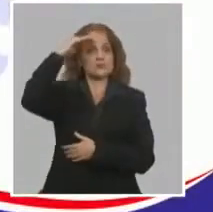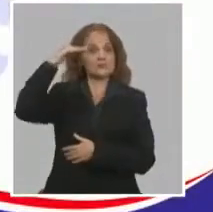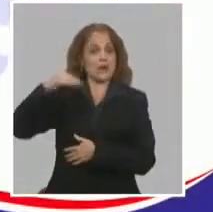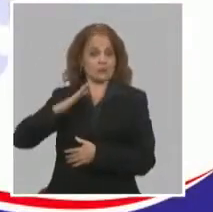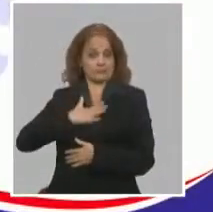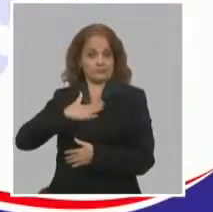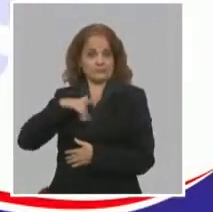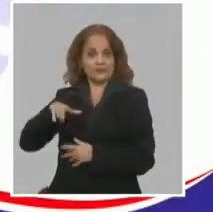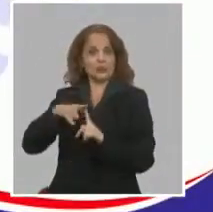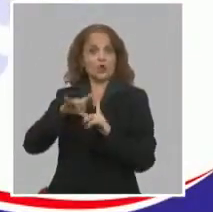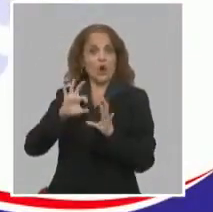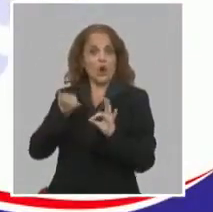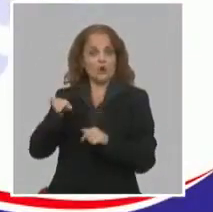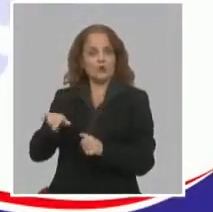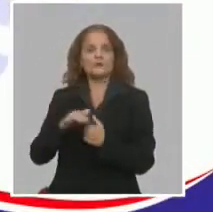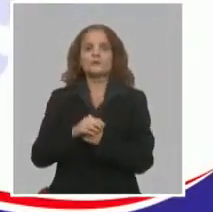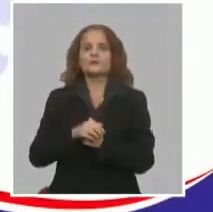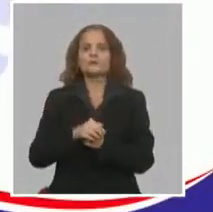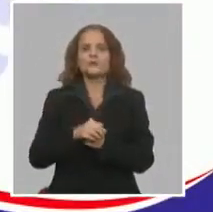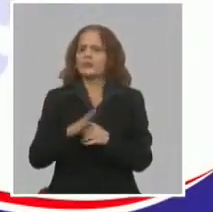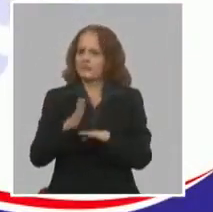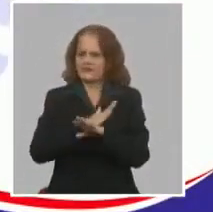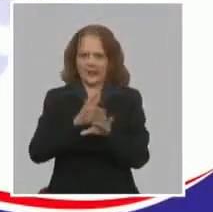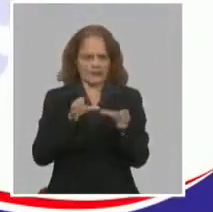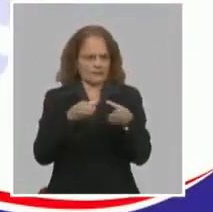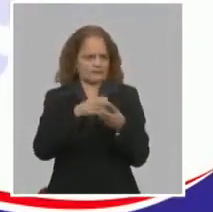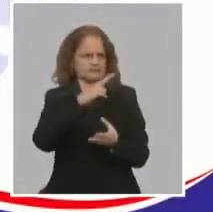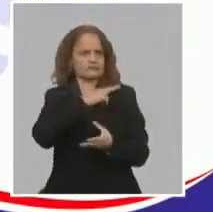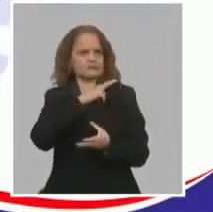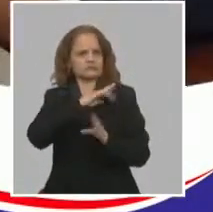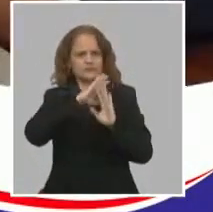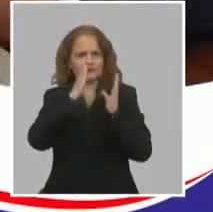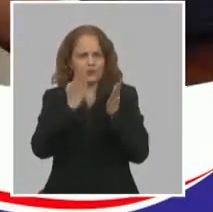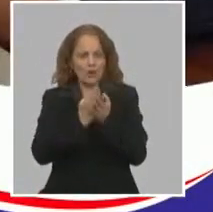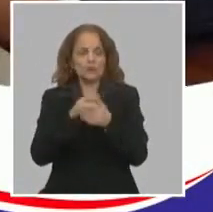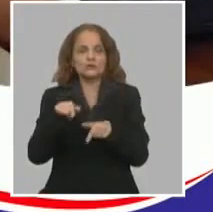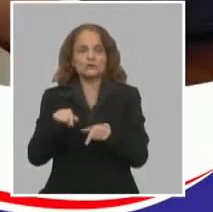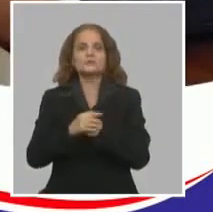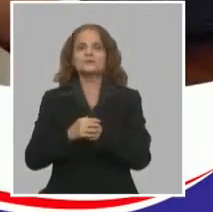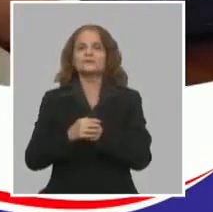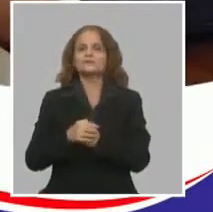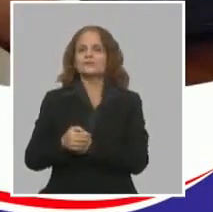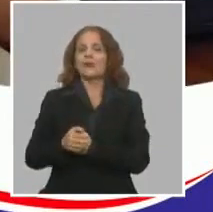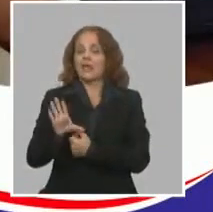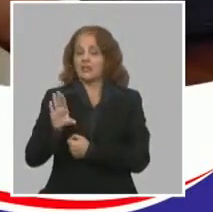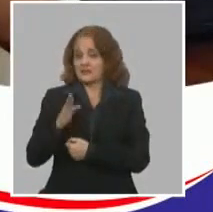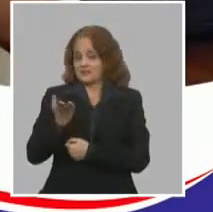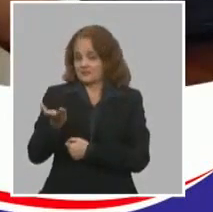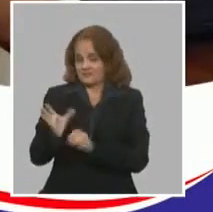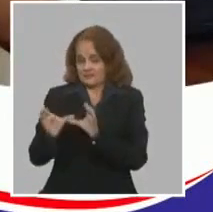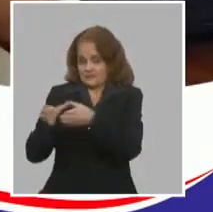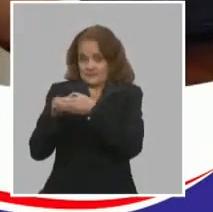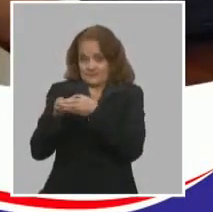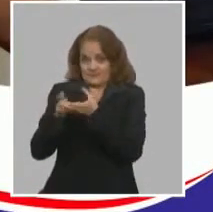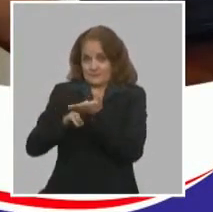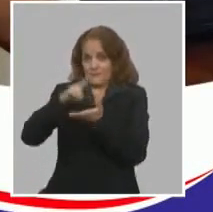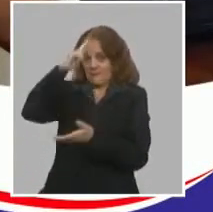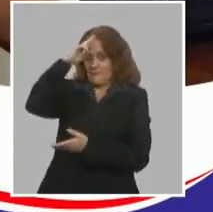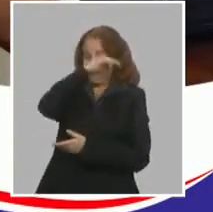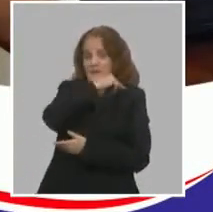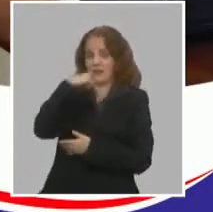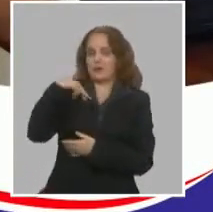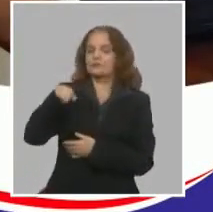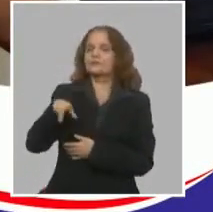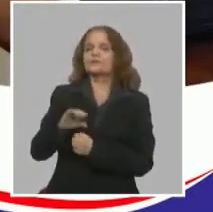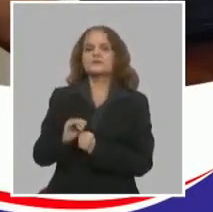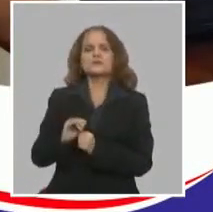la Coordinación Nacional para la Lucha contra la COVID, nos piden que organizar una misión